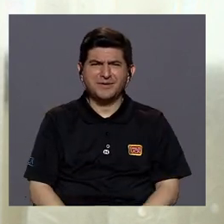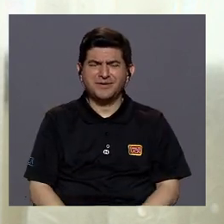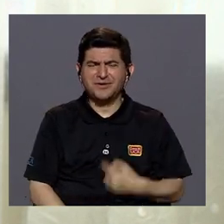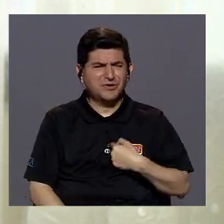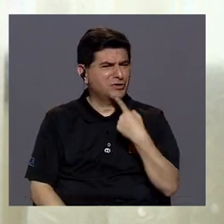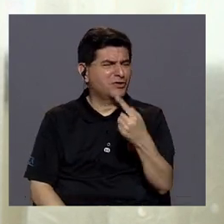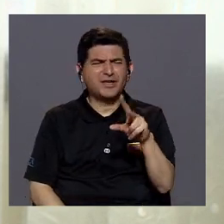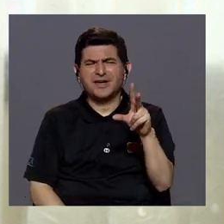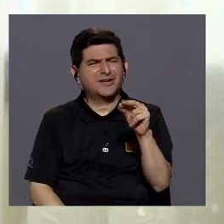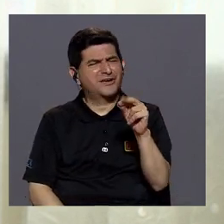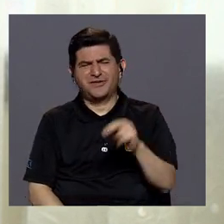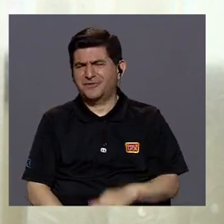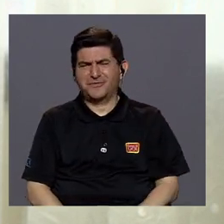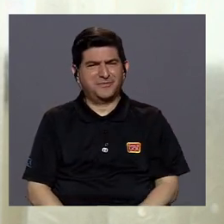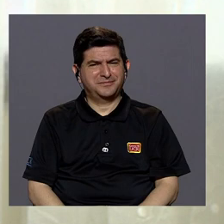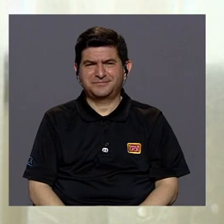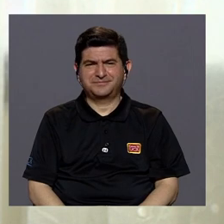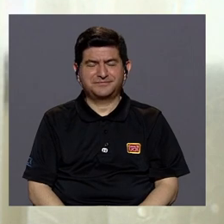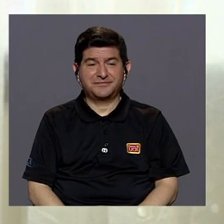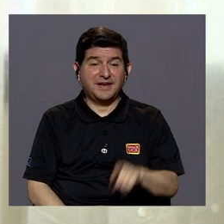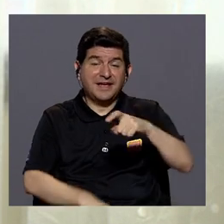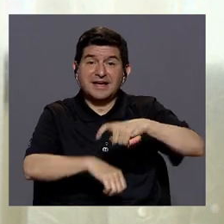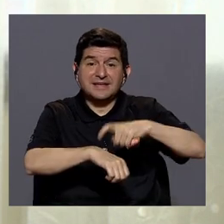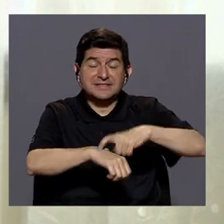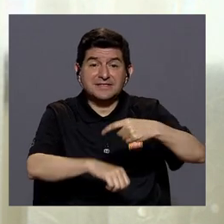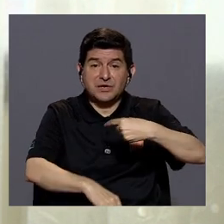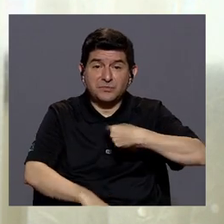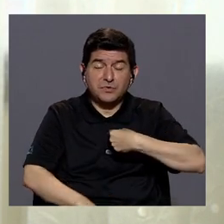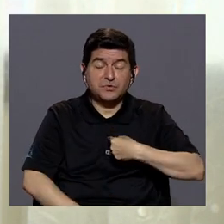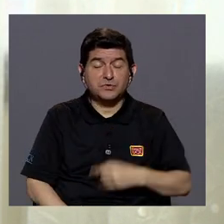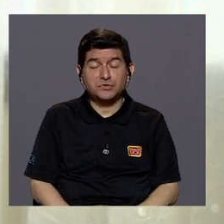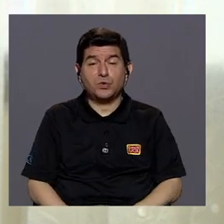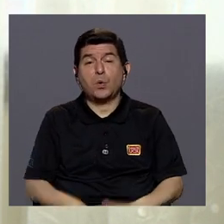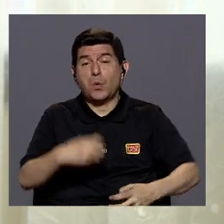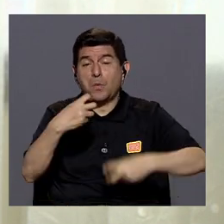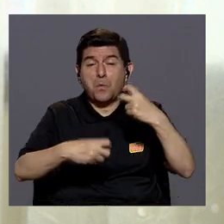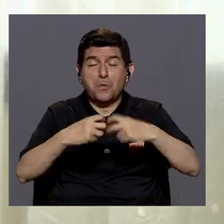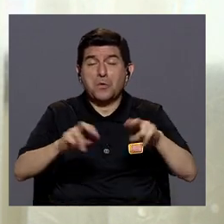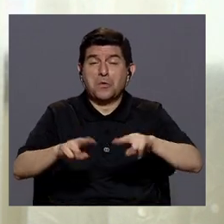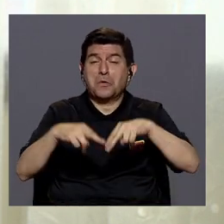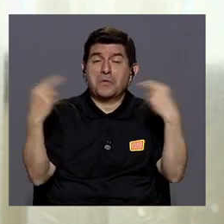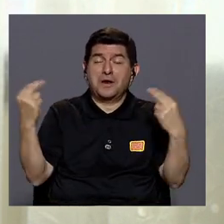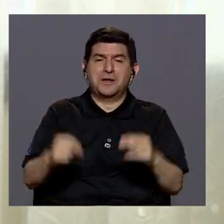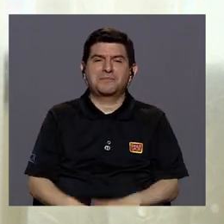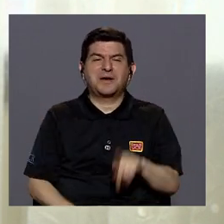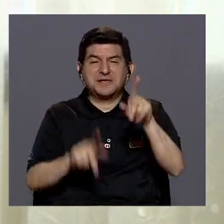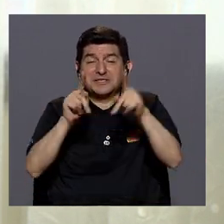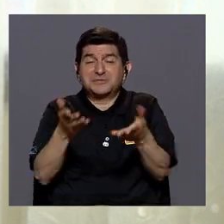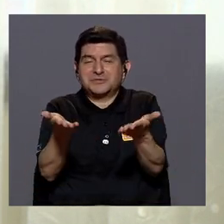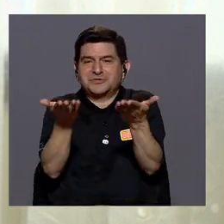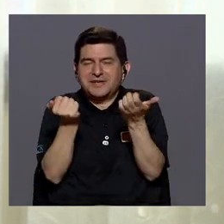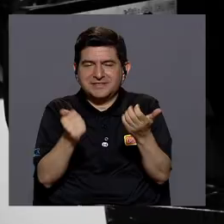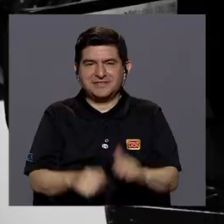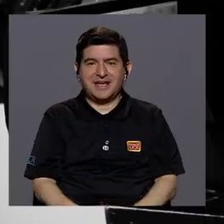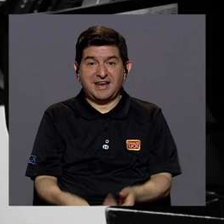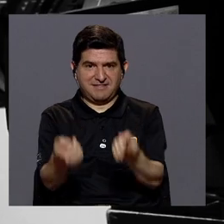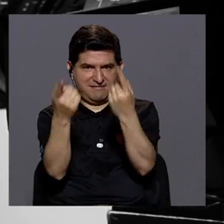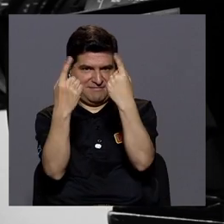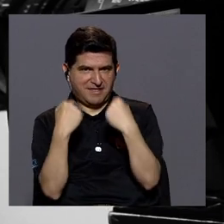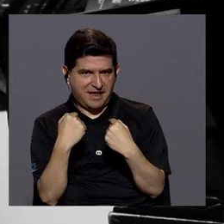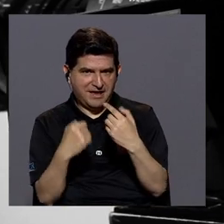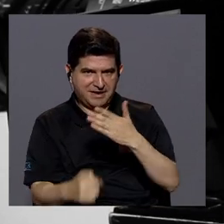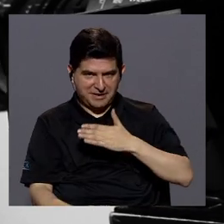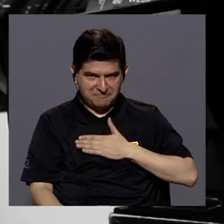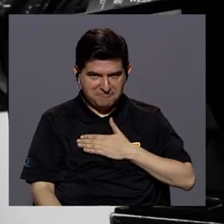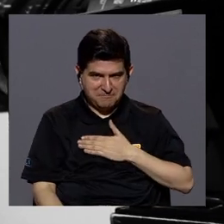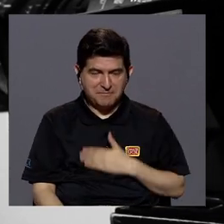hombre. En esos días yo tenía un gran pleito con La Nación y todo. Y digo, estos carajos lo que quieren es, me traen aquí,